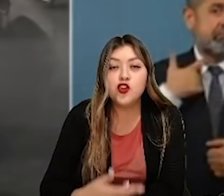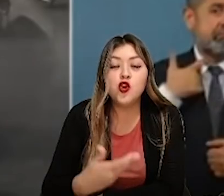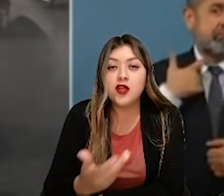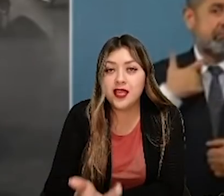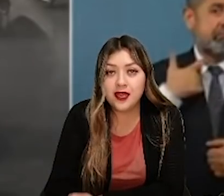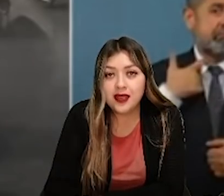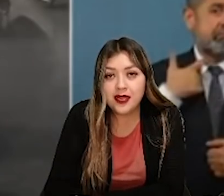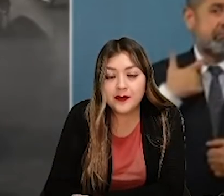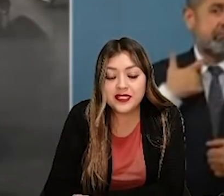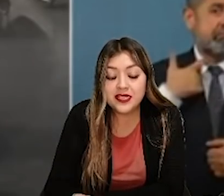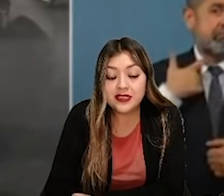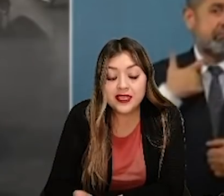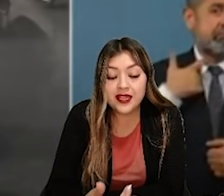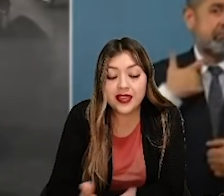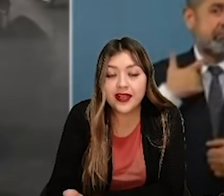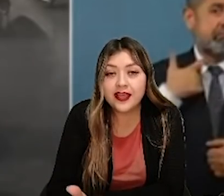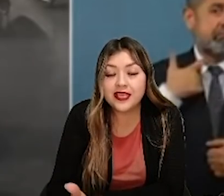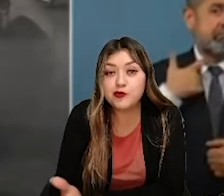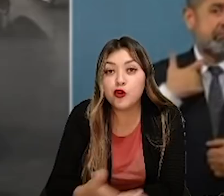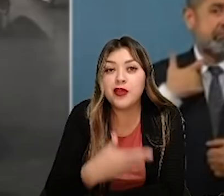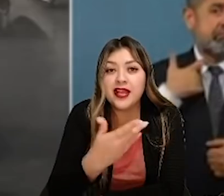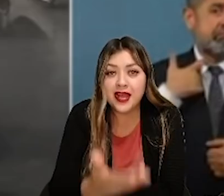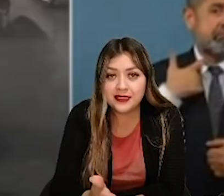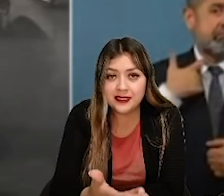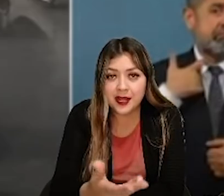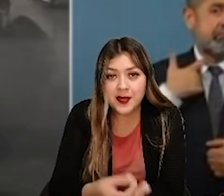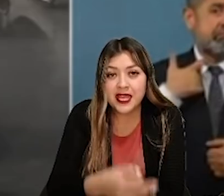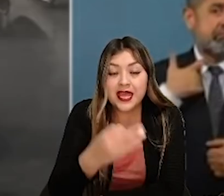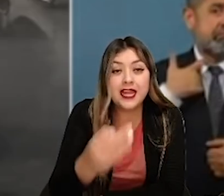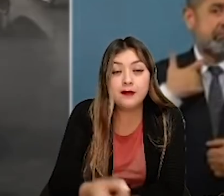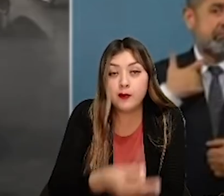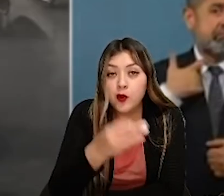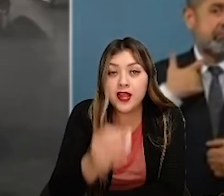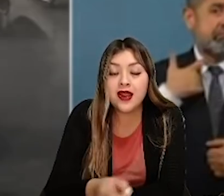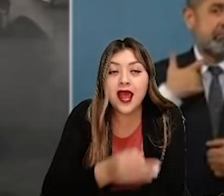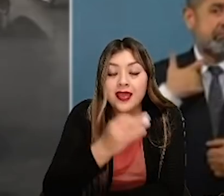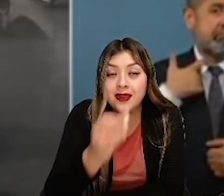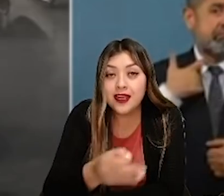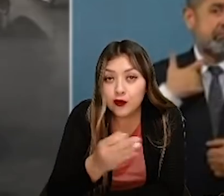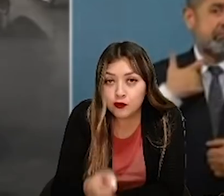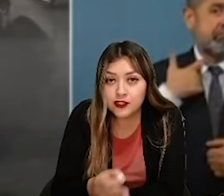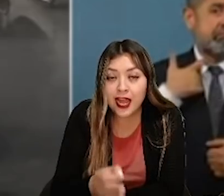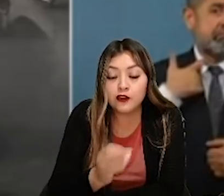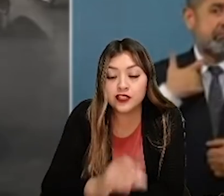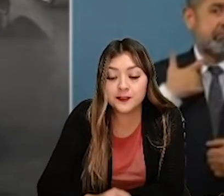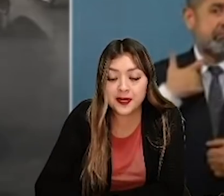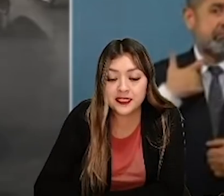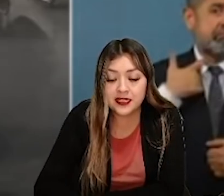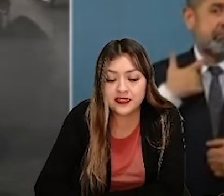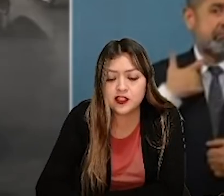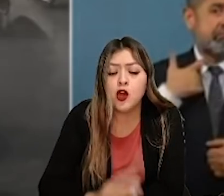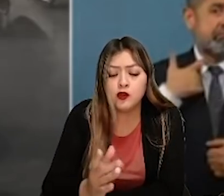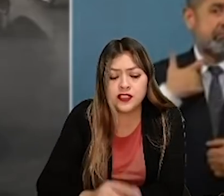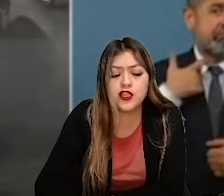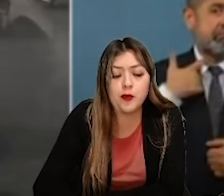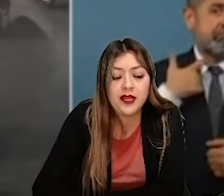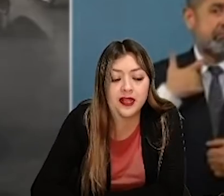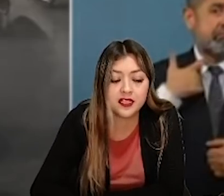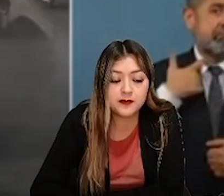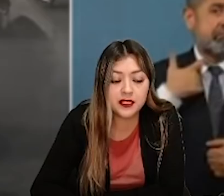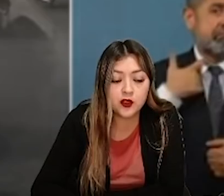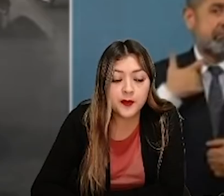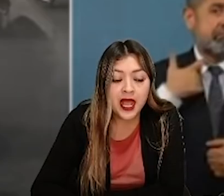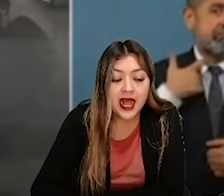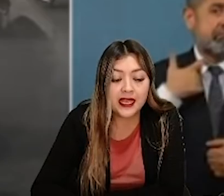evidentemente no quiere el presidente que digan que es por venganza, que él va a poner ahí en la cruz a los expresidentes. ¿Usted qué